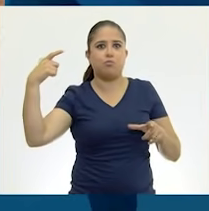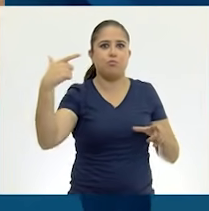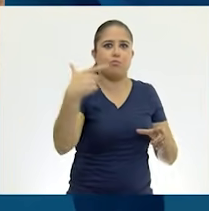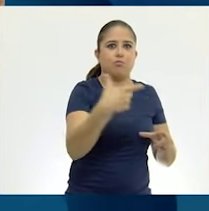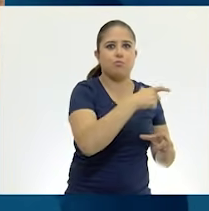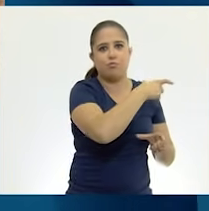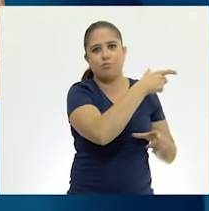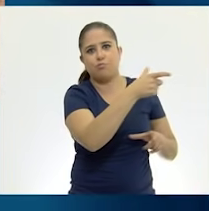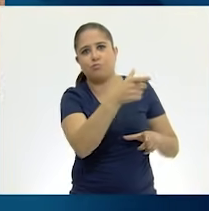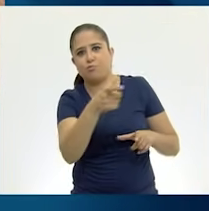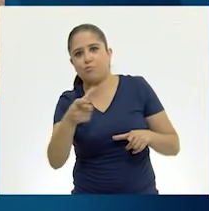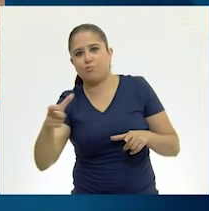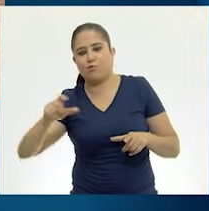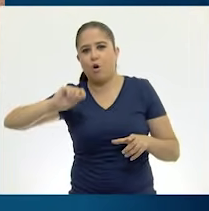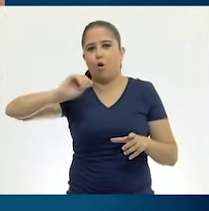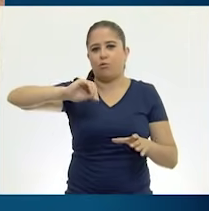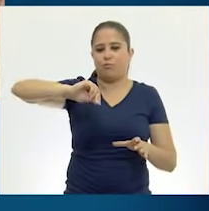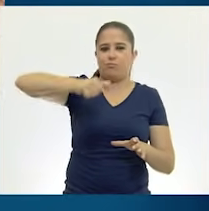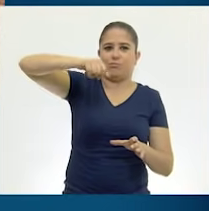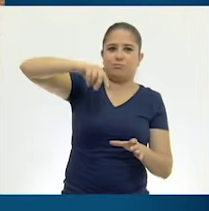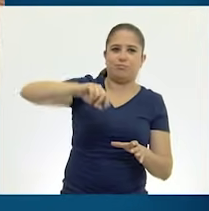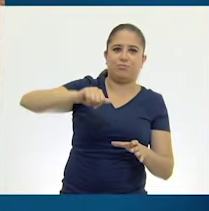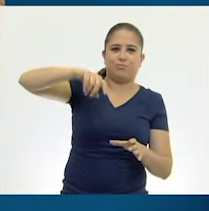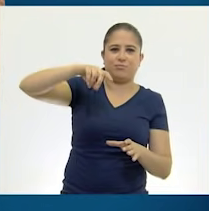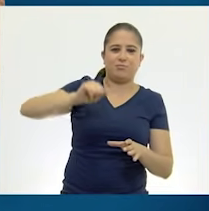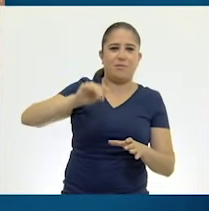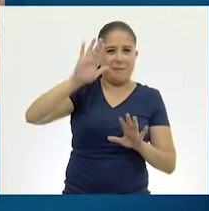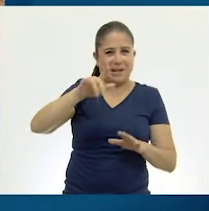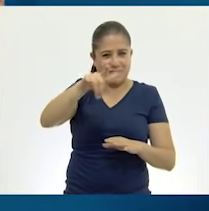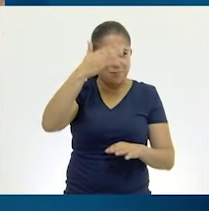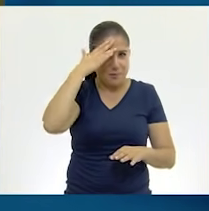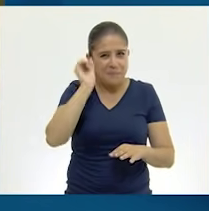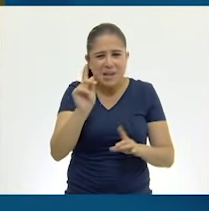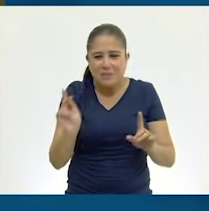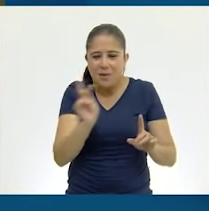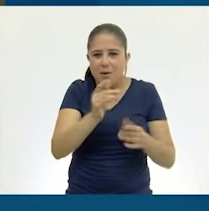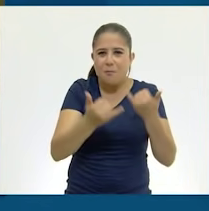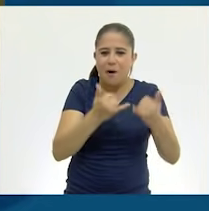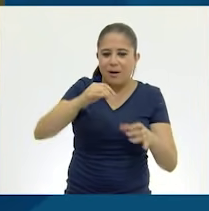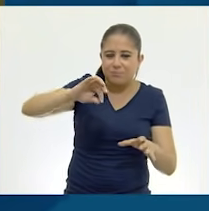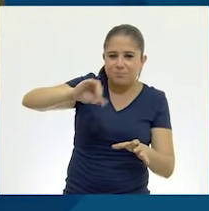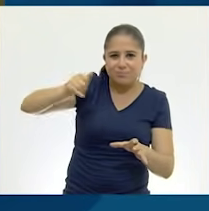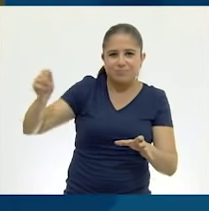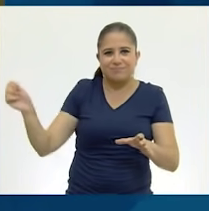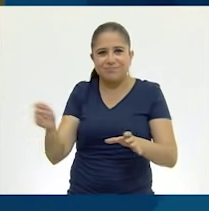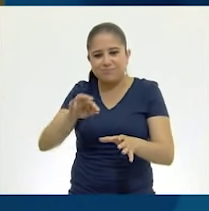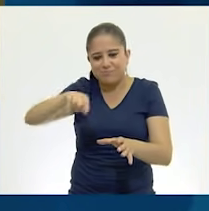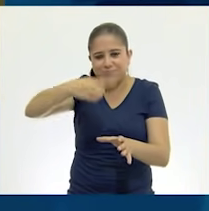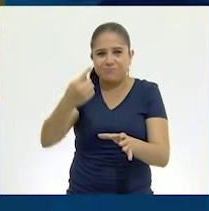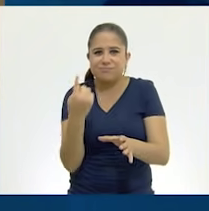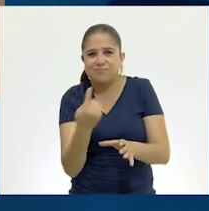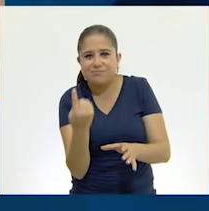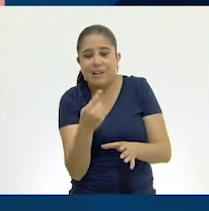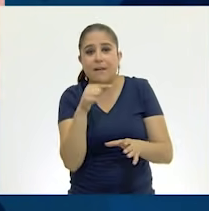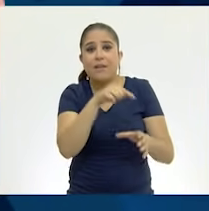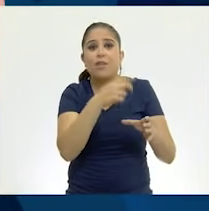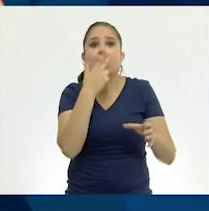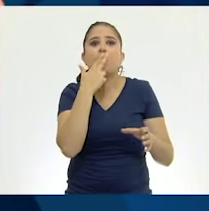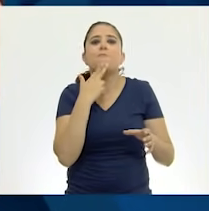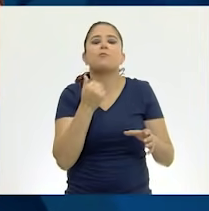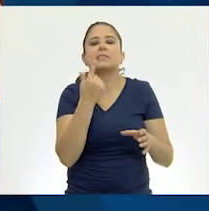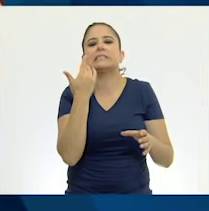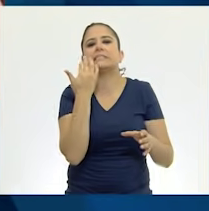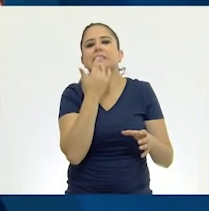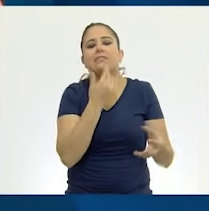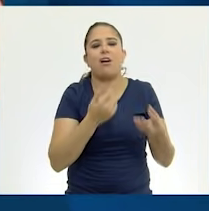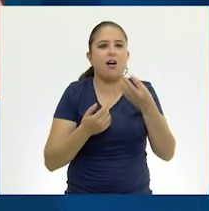o calabaza trompo, como la que tú conoces. Nomás que esta es más dulce y con mucho sabor. Esta ya